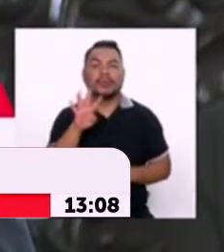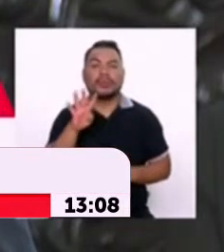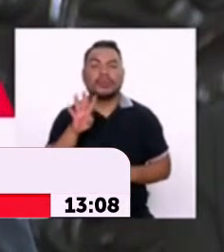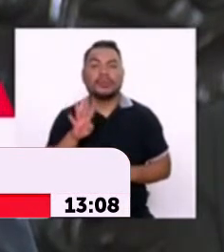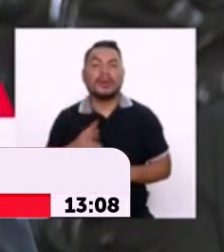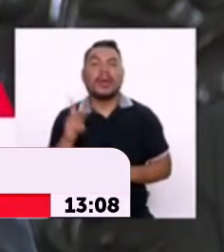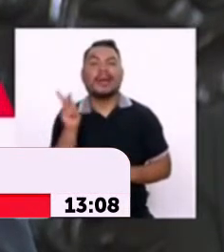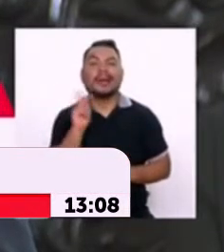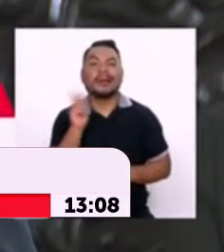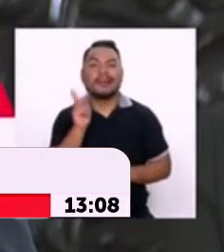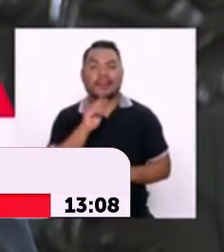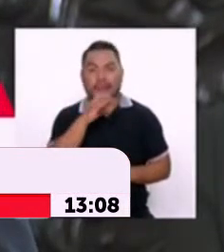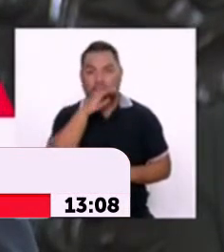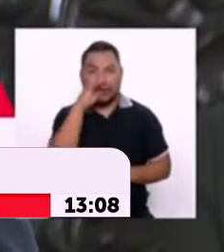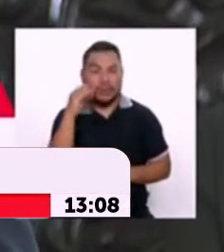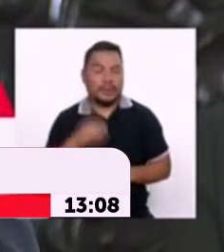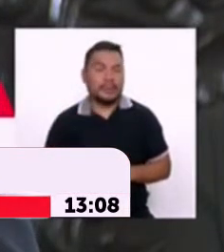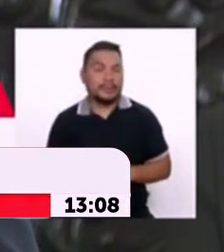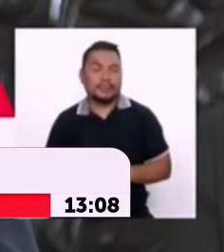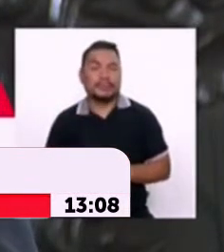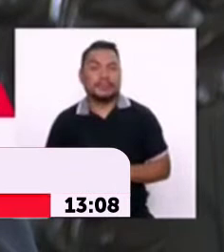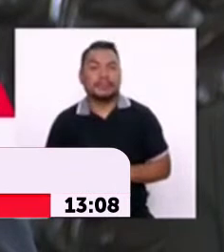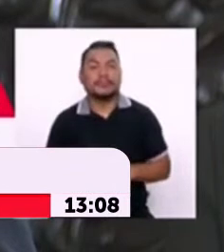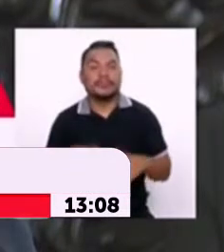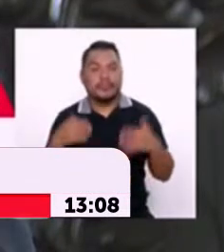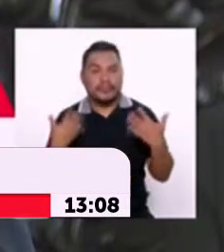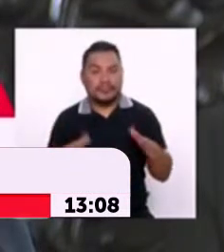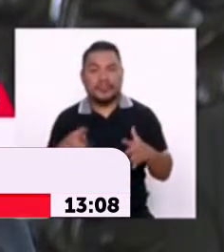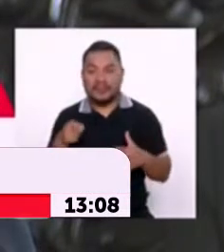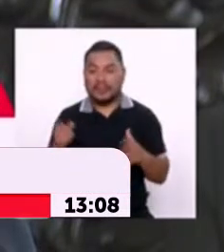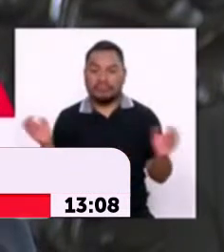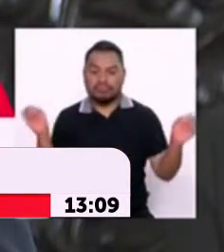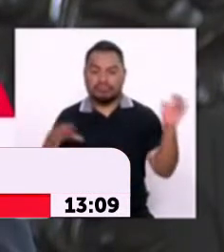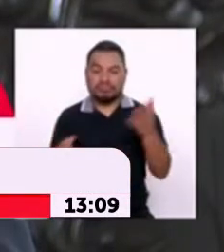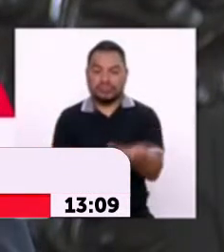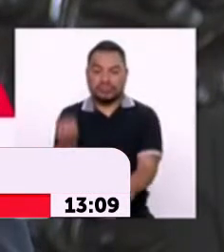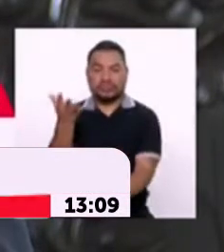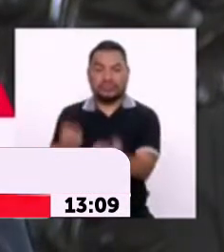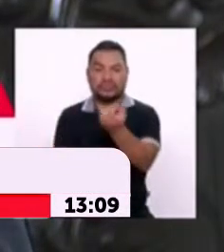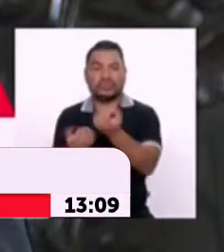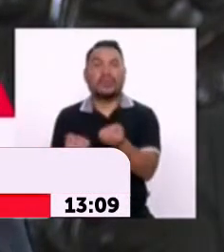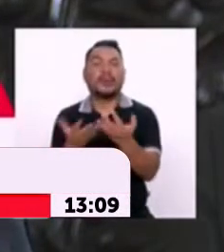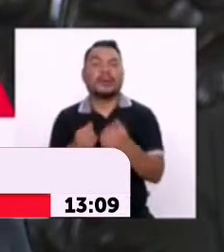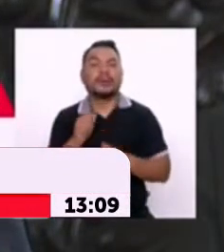30.414 kilogramos de droga. Hemos incinerado